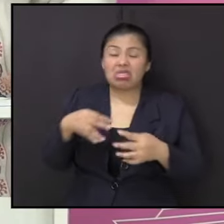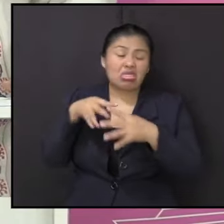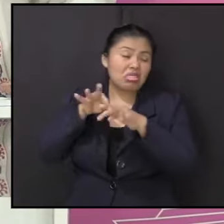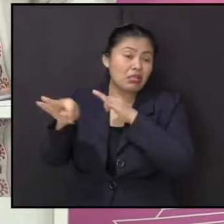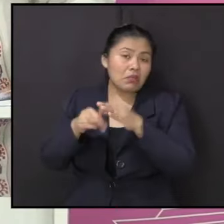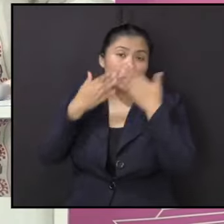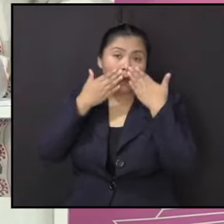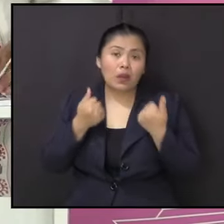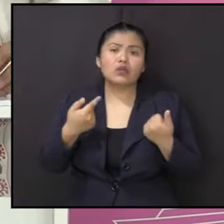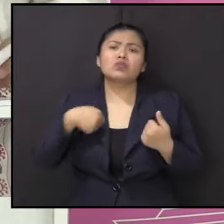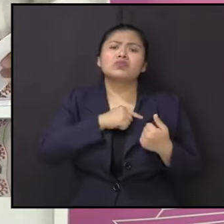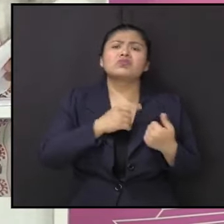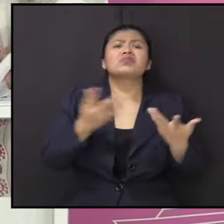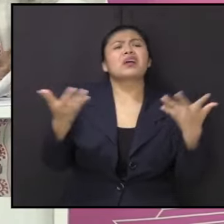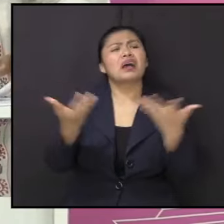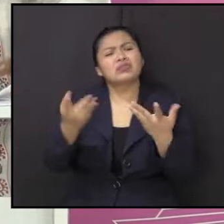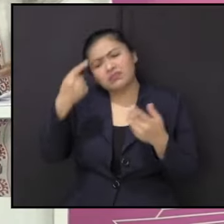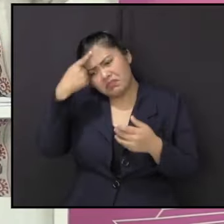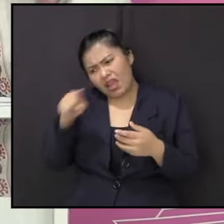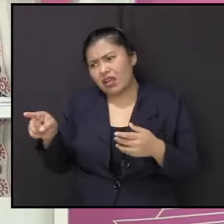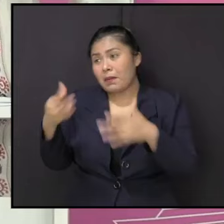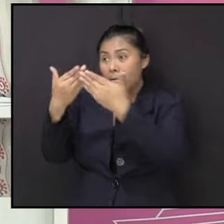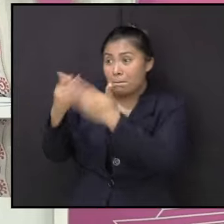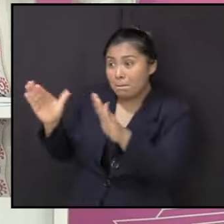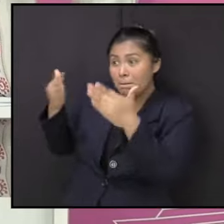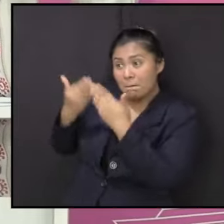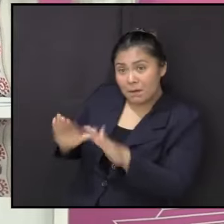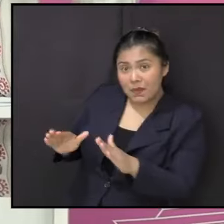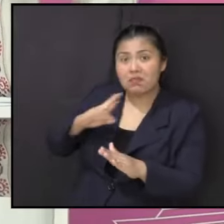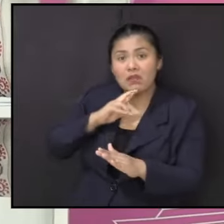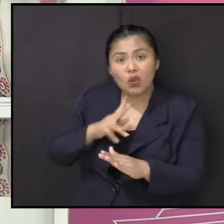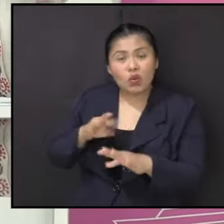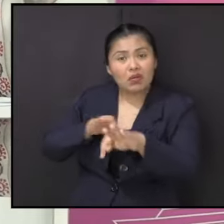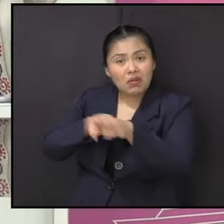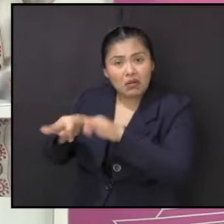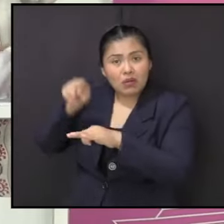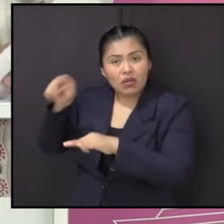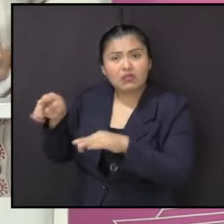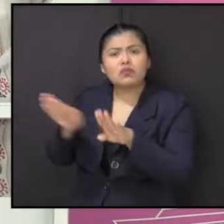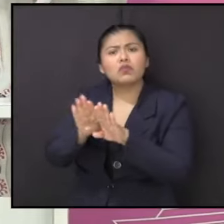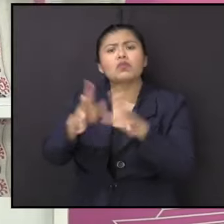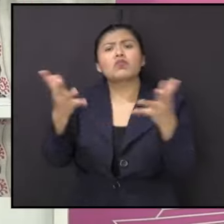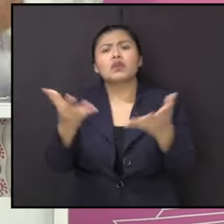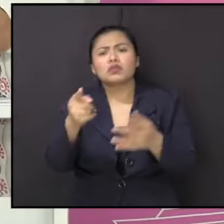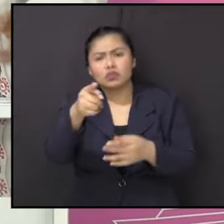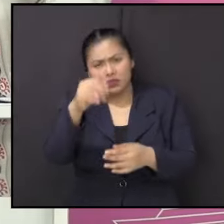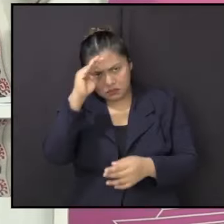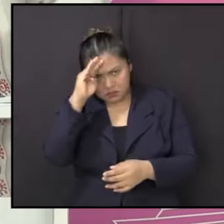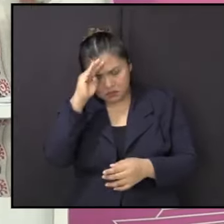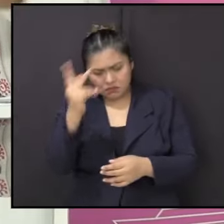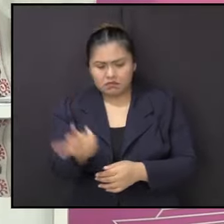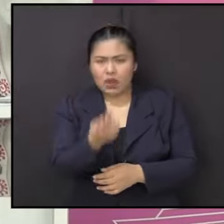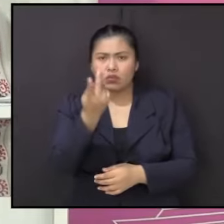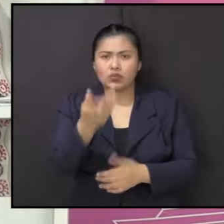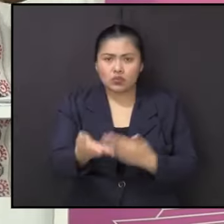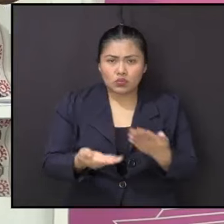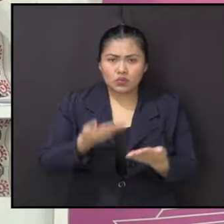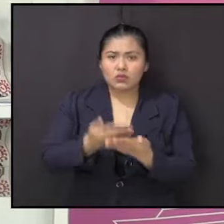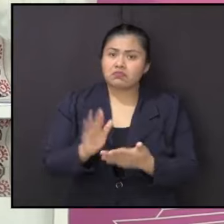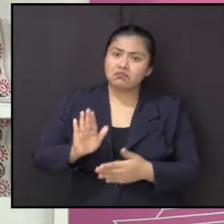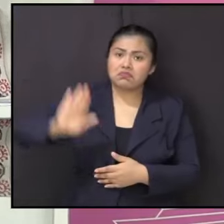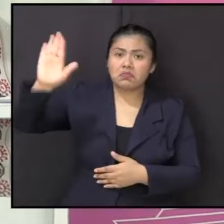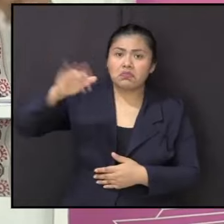hacer precisamente para la creación de empleos en este distrito de Minatitlán? Y comenzamos con... ¿quién quiere levantar la